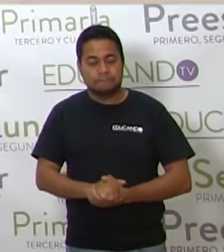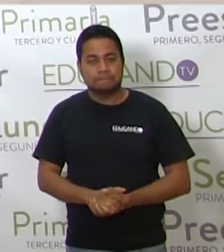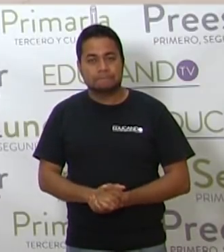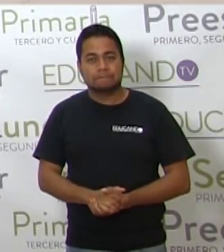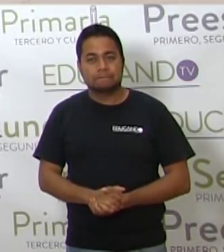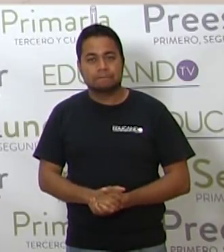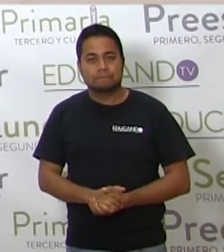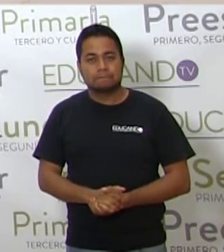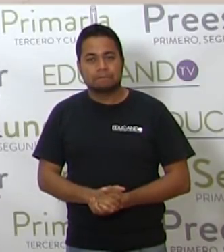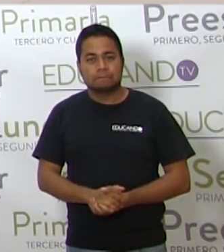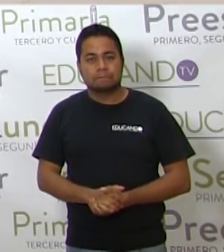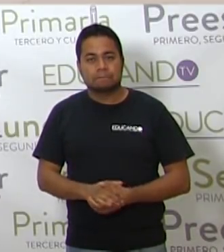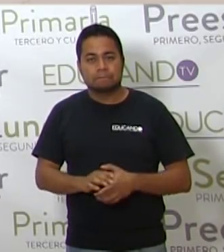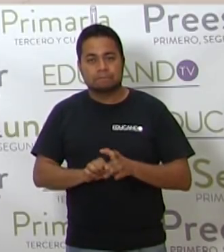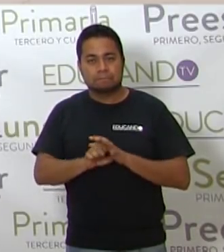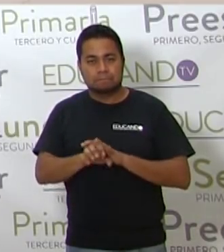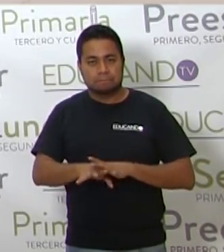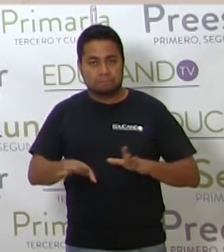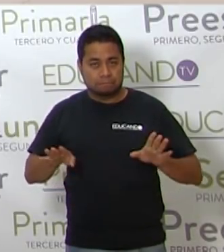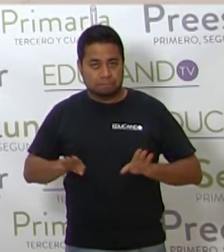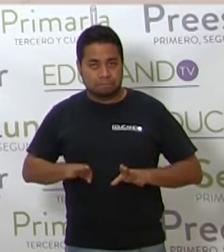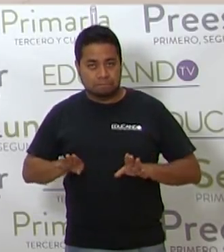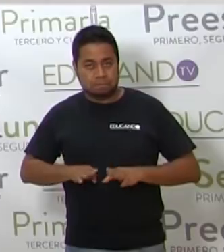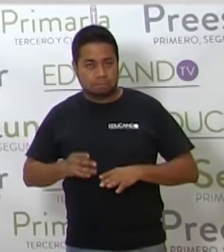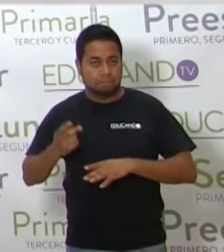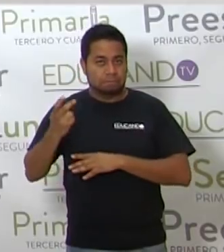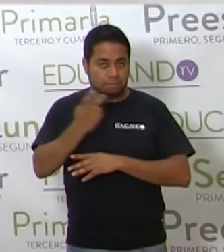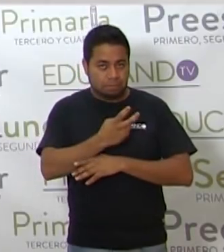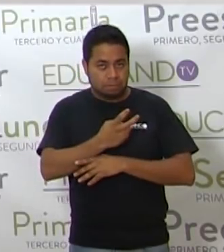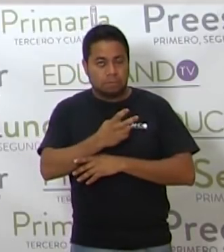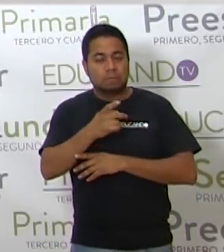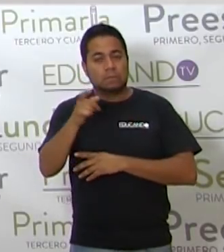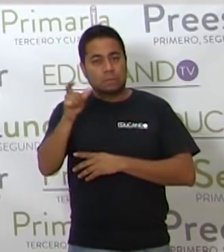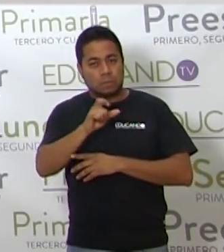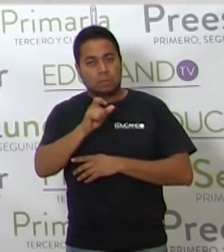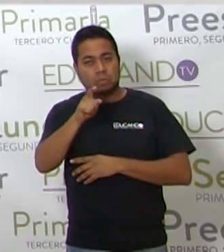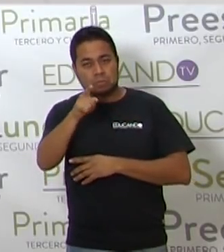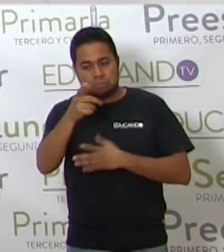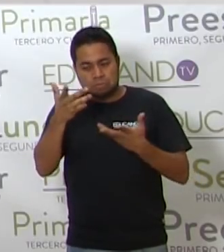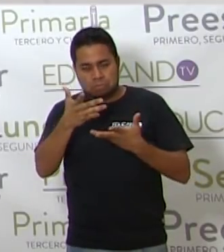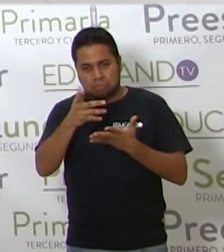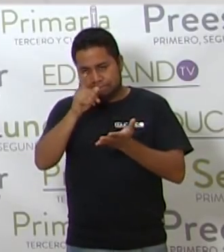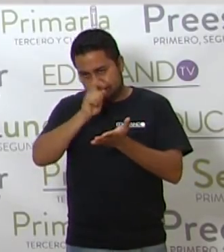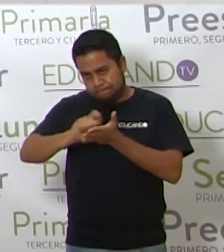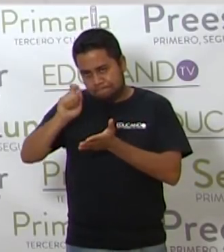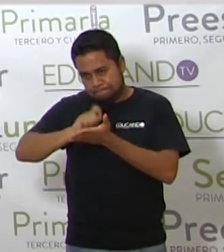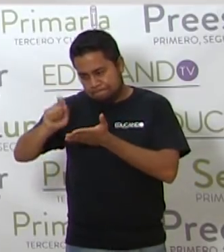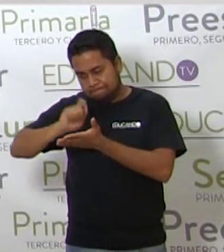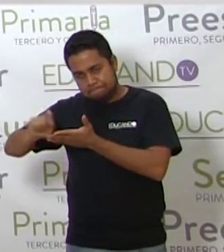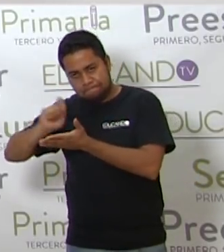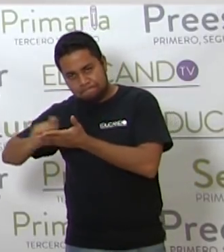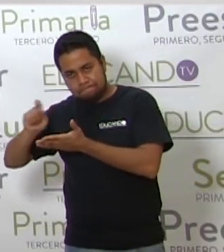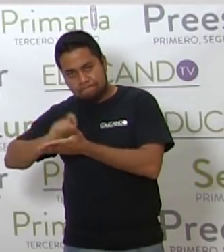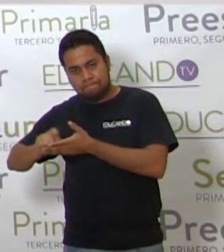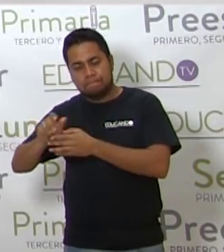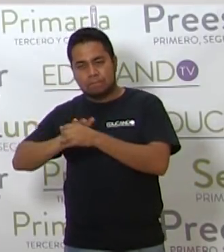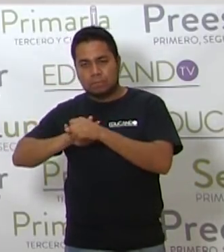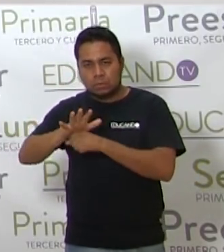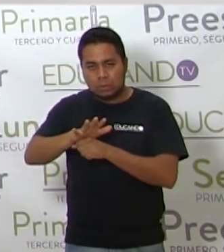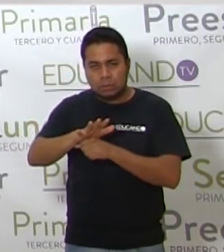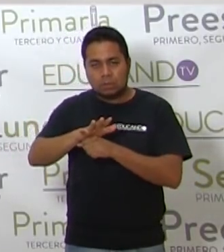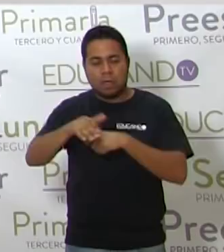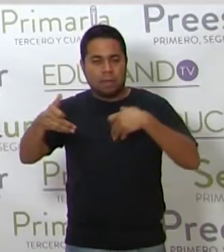estas características también al momento de hacer la escritura de lo que es la obra